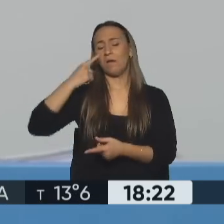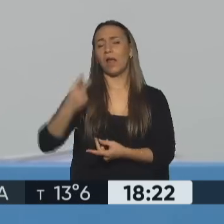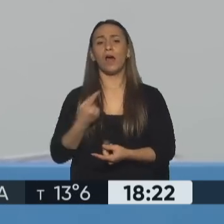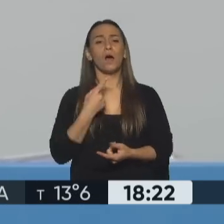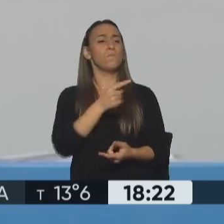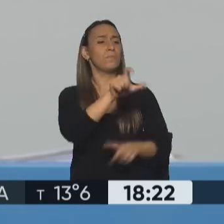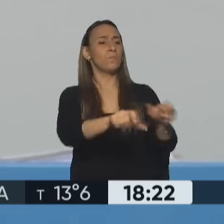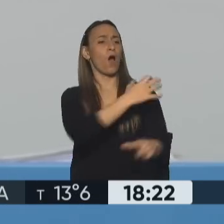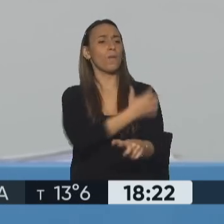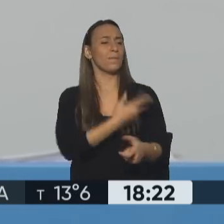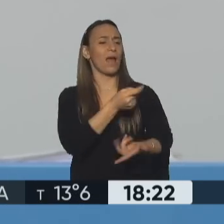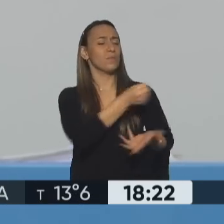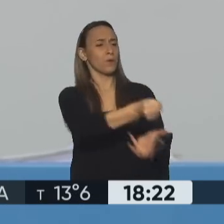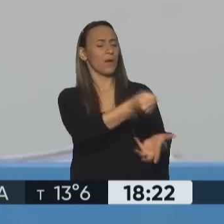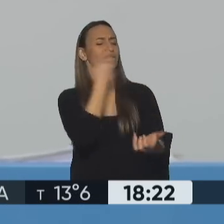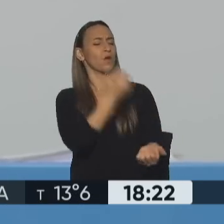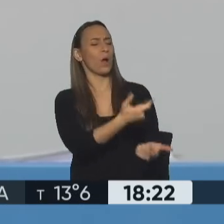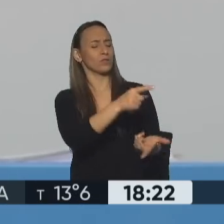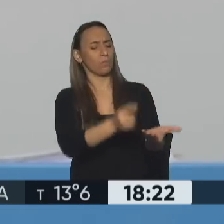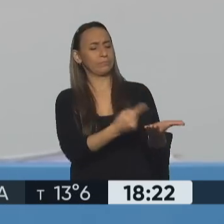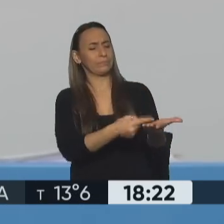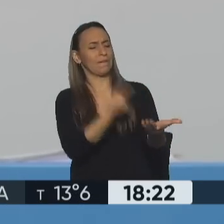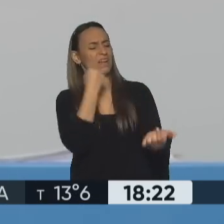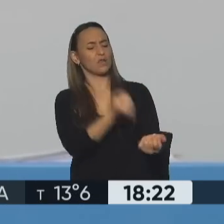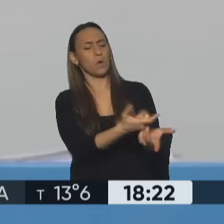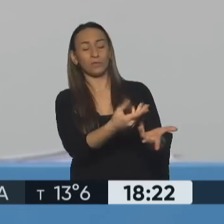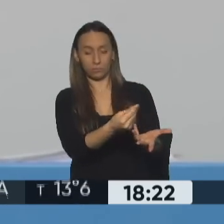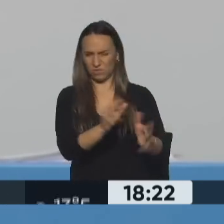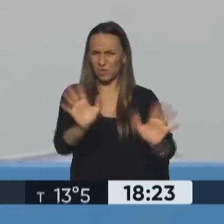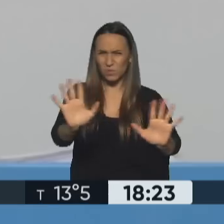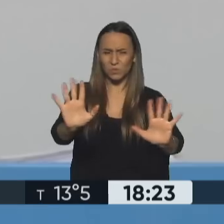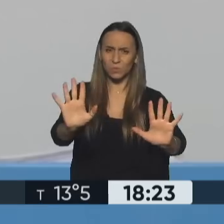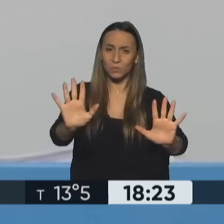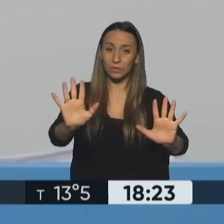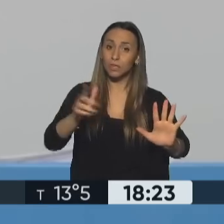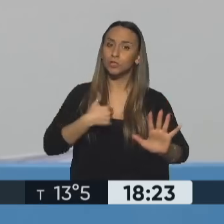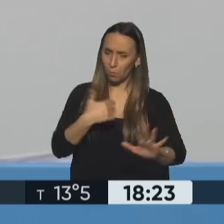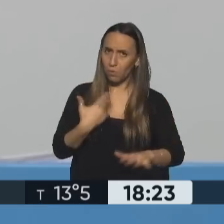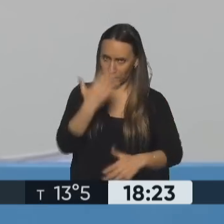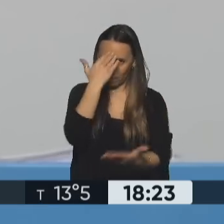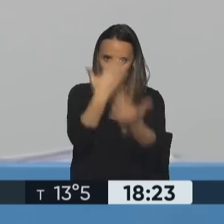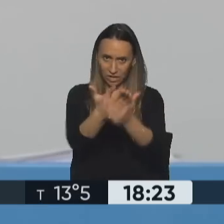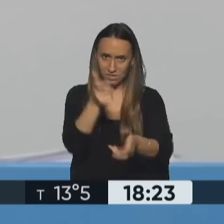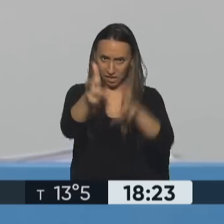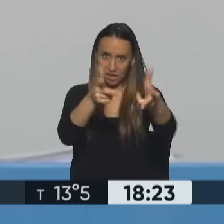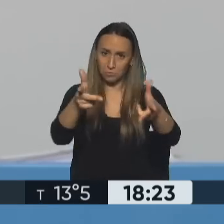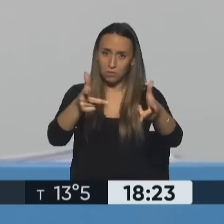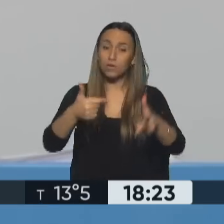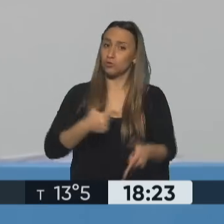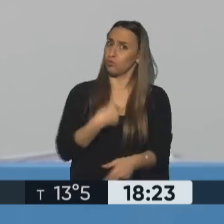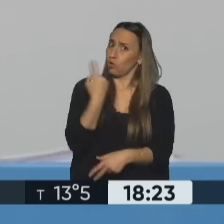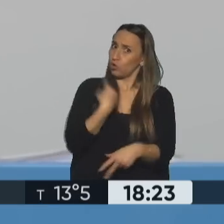a los pobres. Puedo pararme frente a cualquier argentino para decirle que fuimos nosotros los que creamos